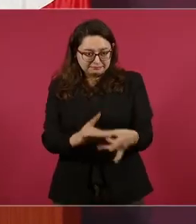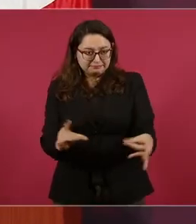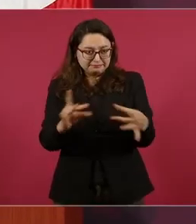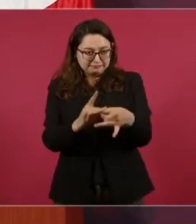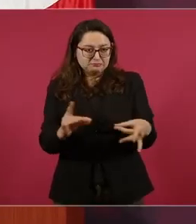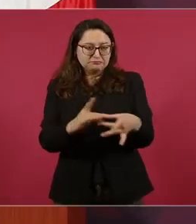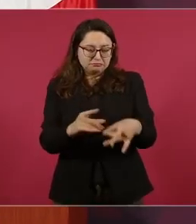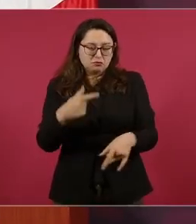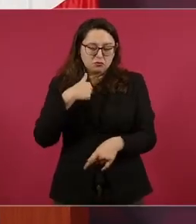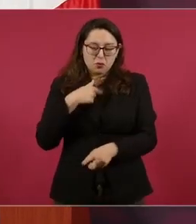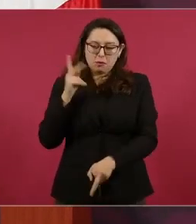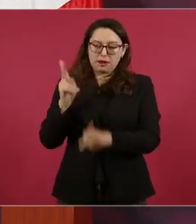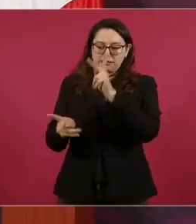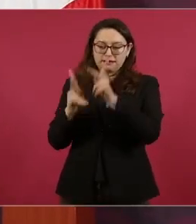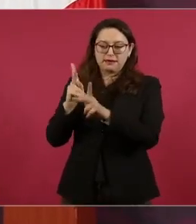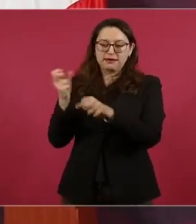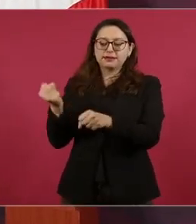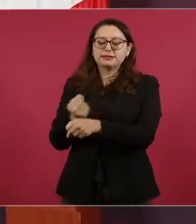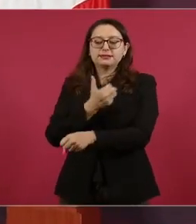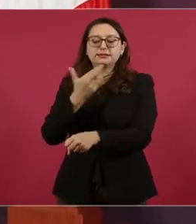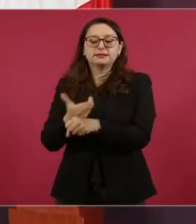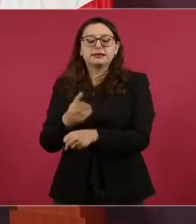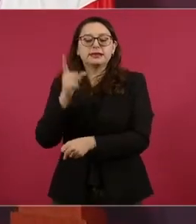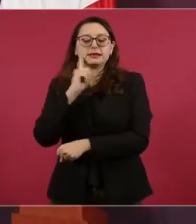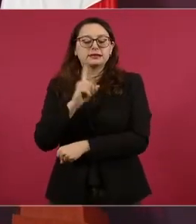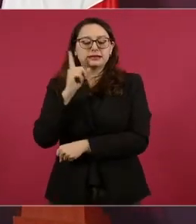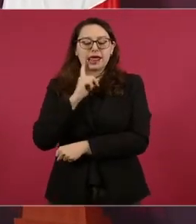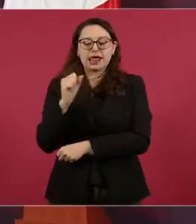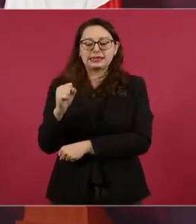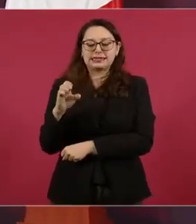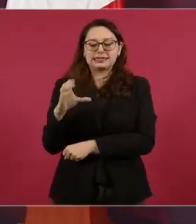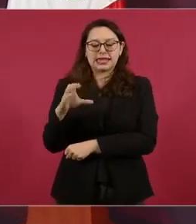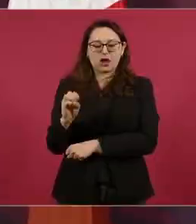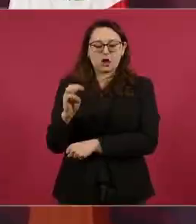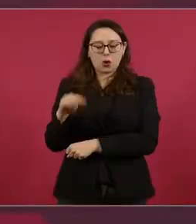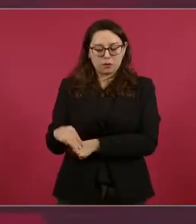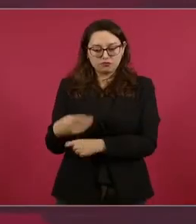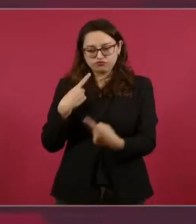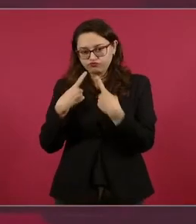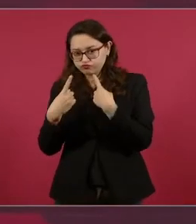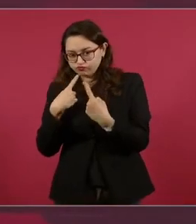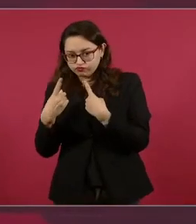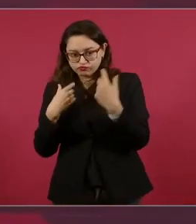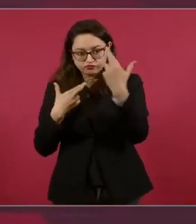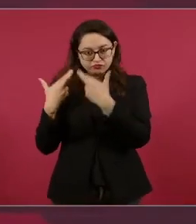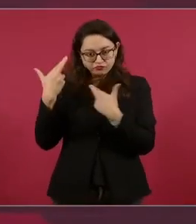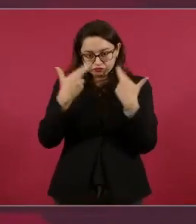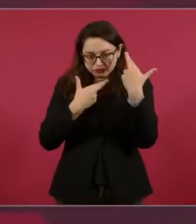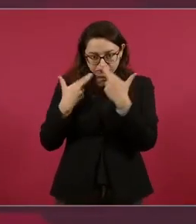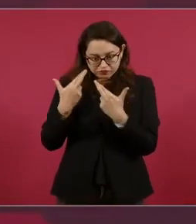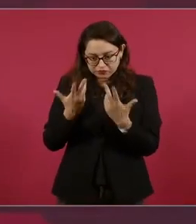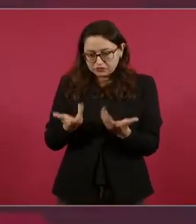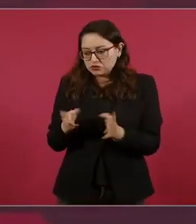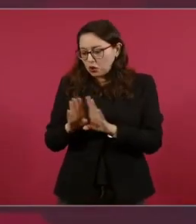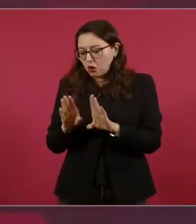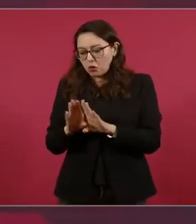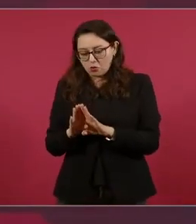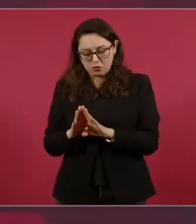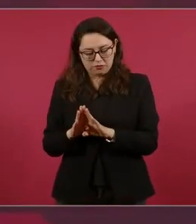Raquel buenrostro la secretaria de de economía lo vamos a analizar hemos